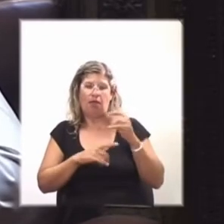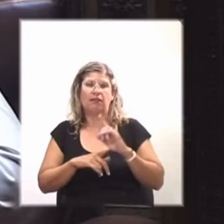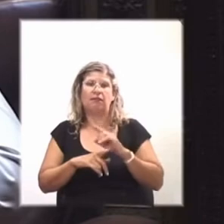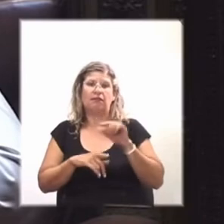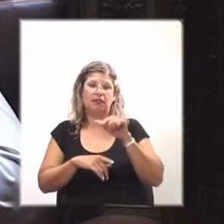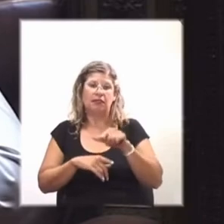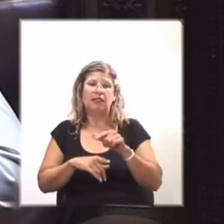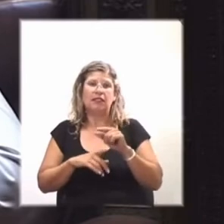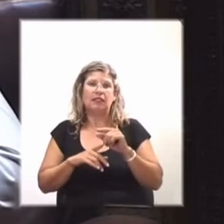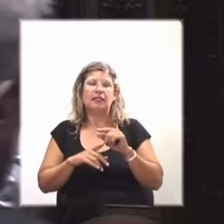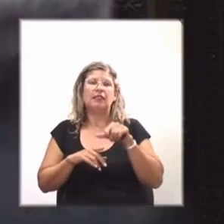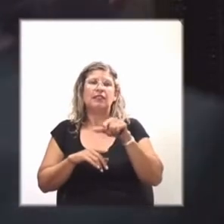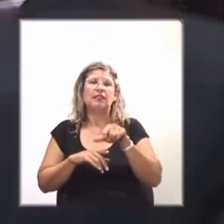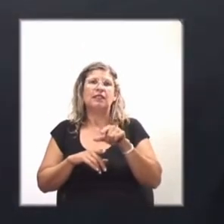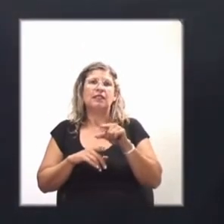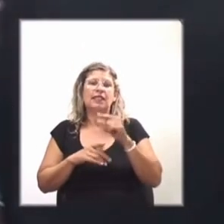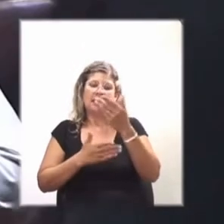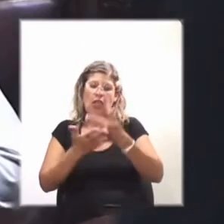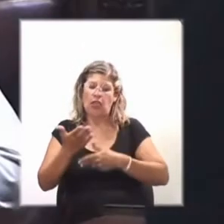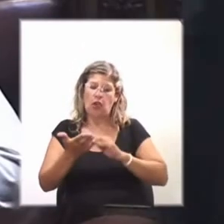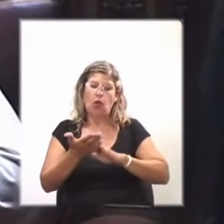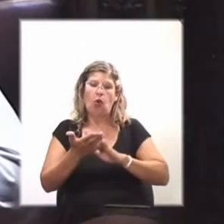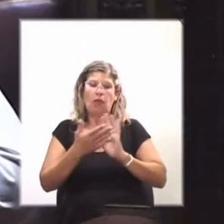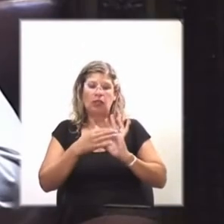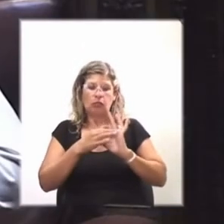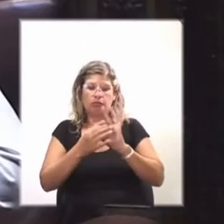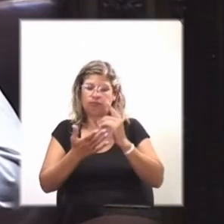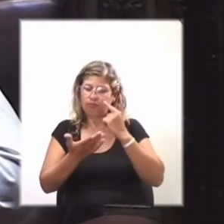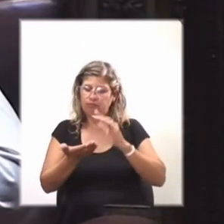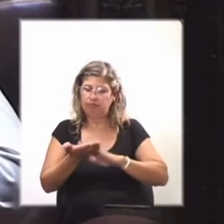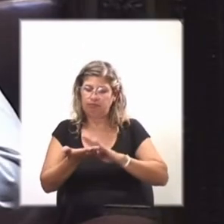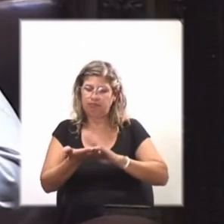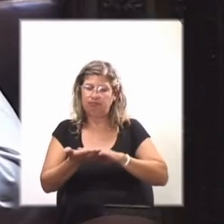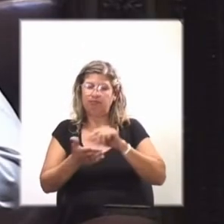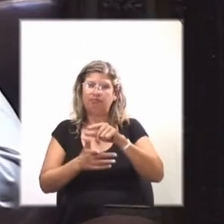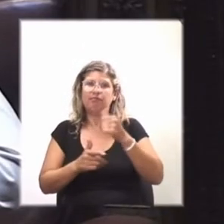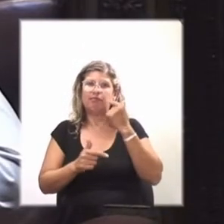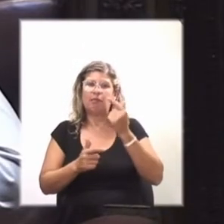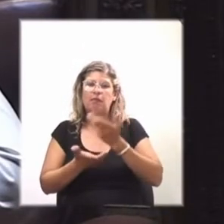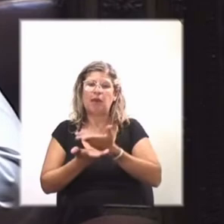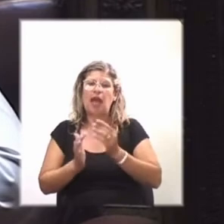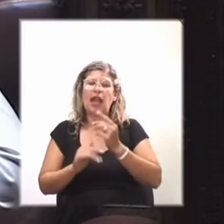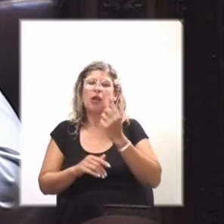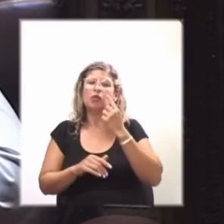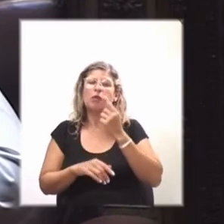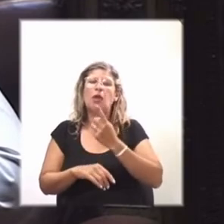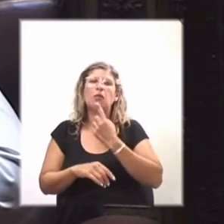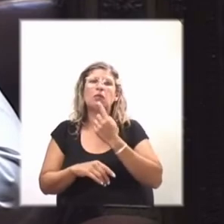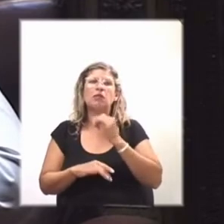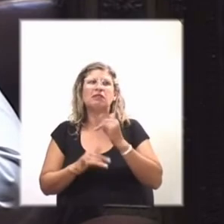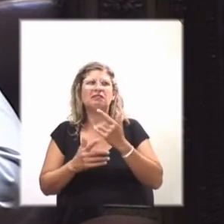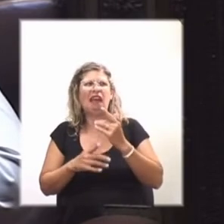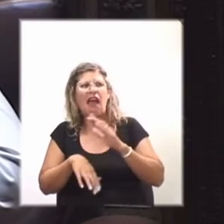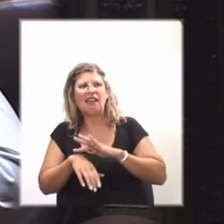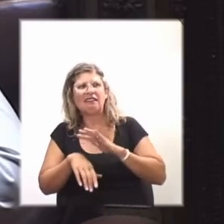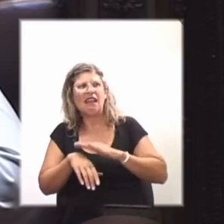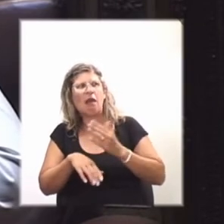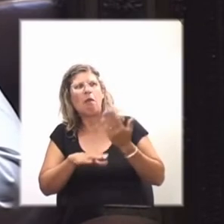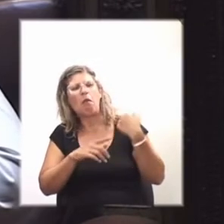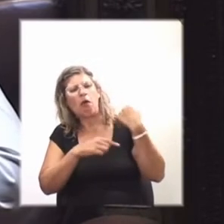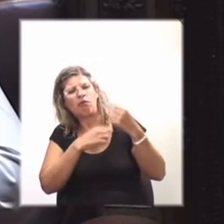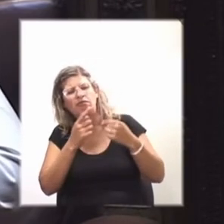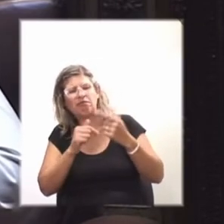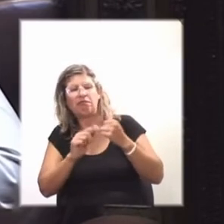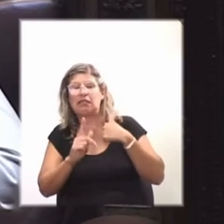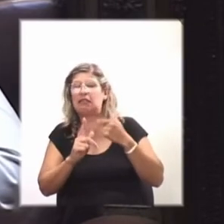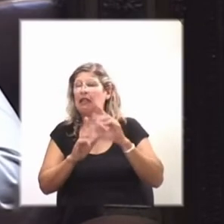términos, abro comillas, este documento viene a corroborar lo que para los observadores políticos es desde hace tiempo una realidad que rompe